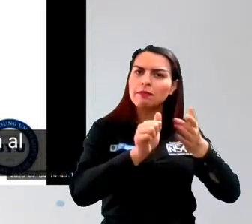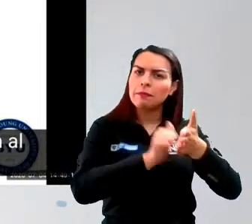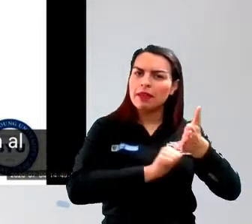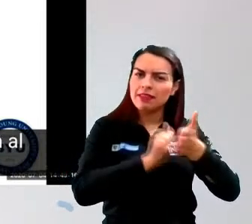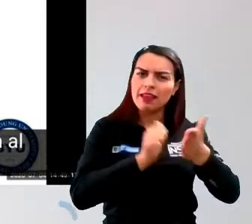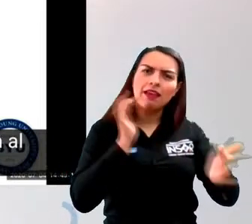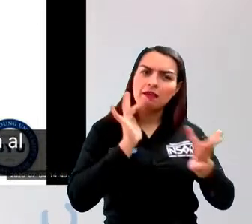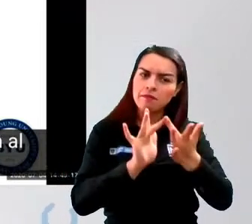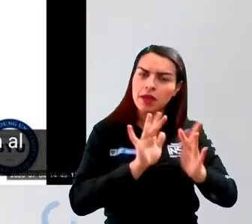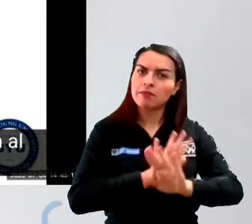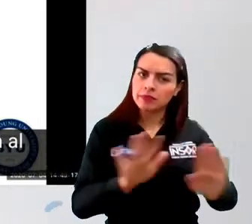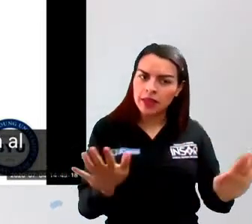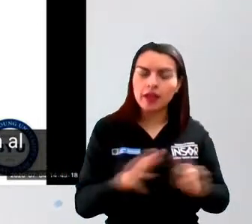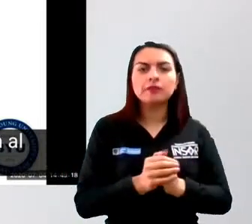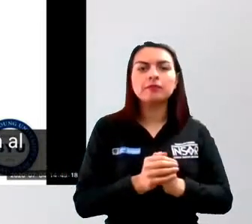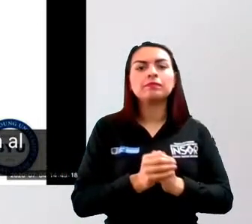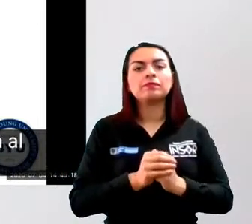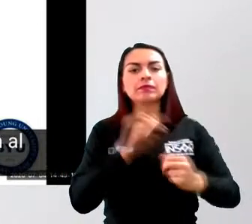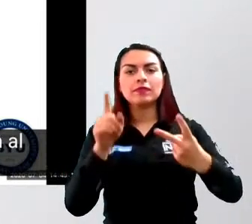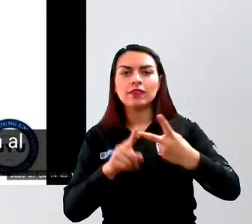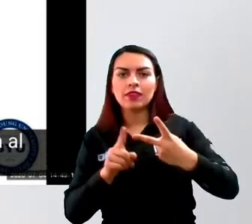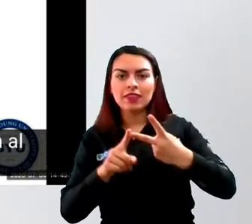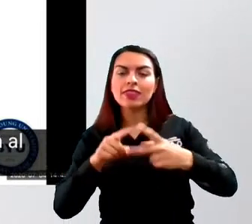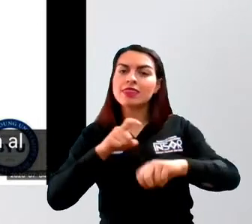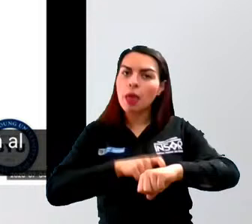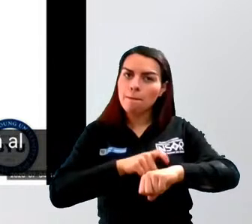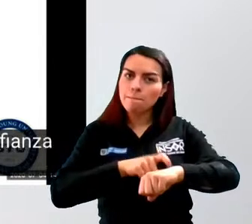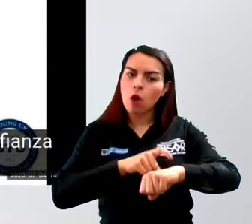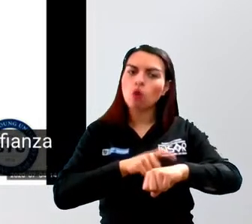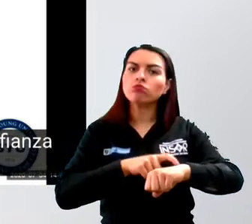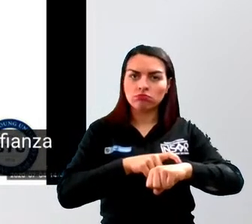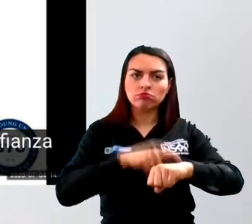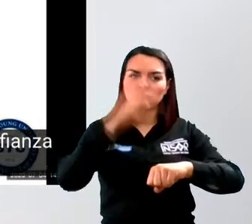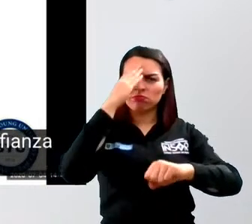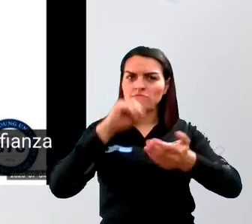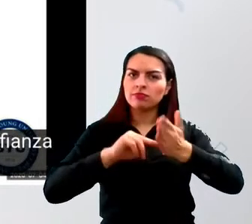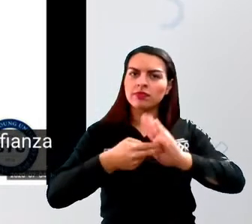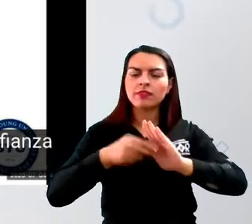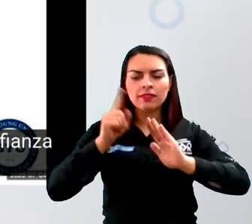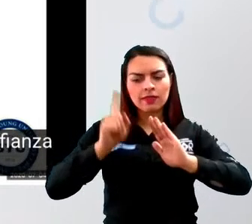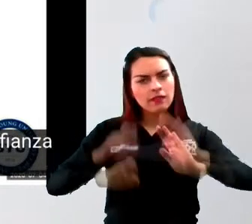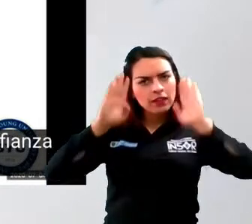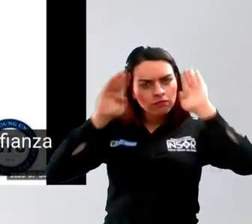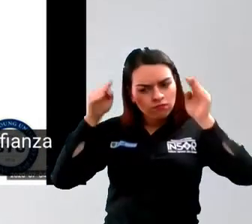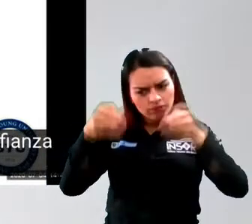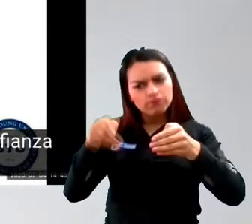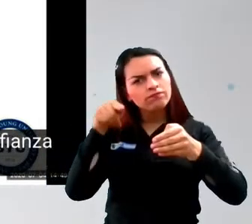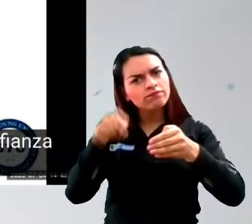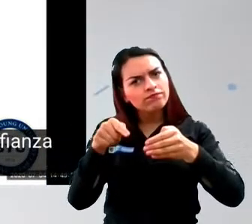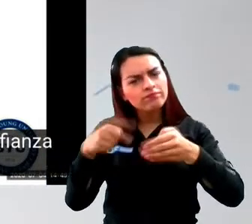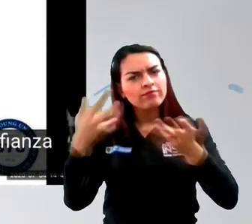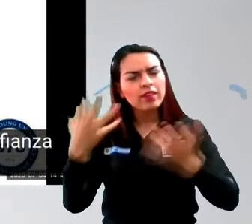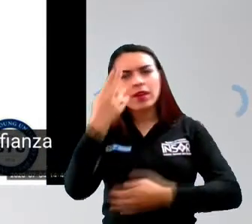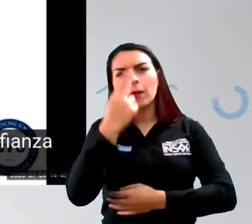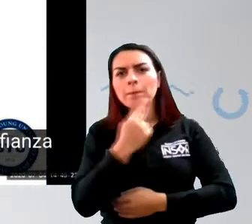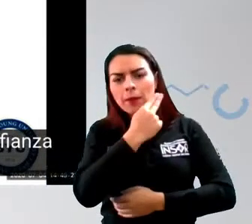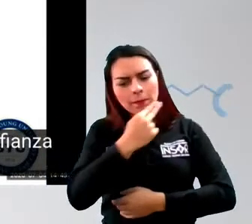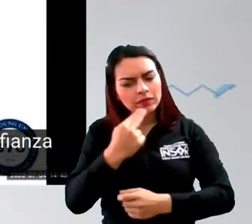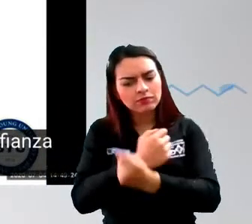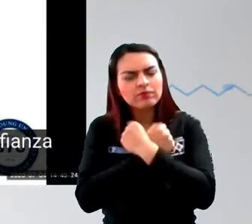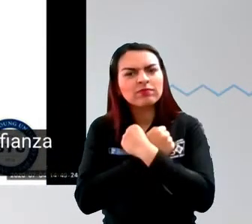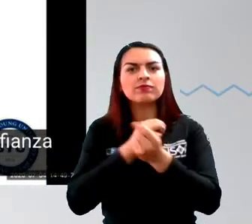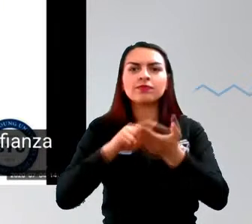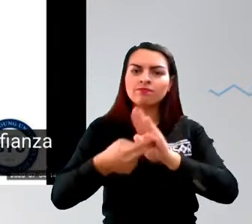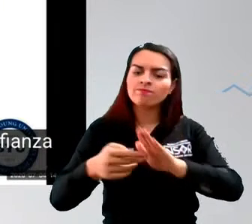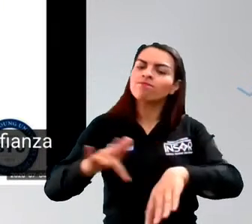también con el tiempo de las tutorías, de hecho, estaban poniendo la atención sobre el compromiso afectivo, animándolos, dejándoles saber